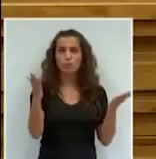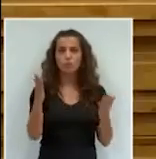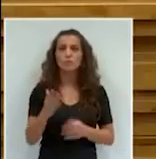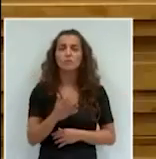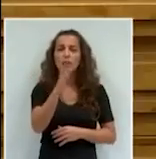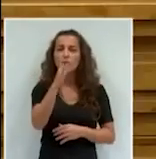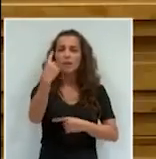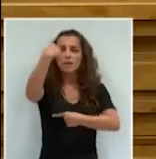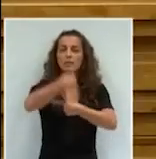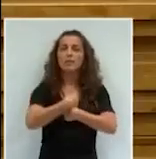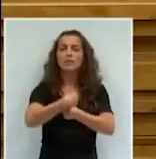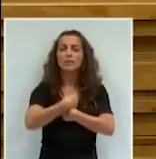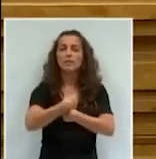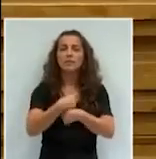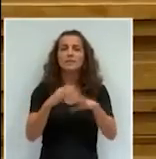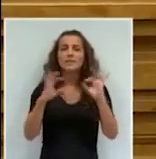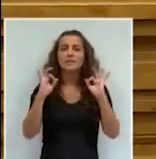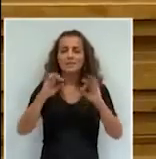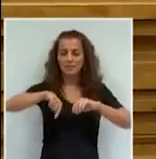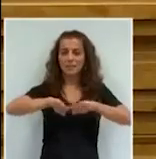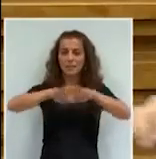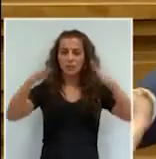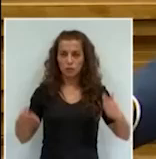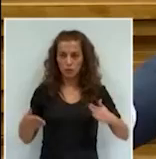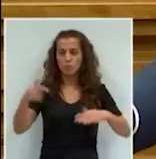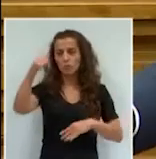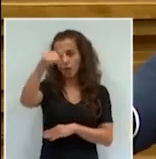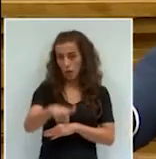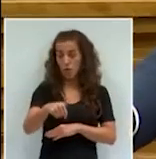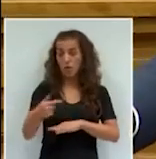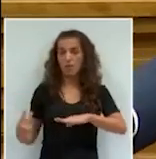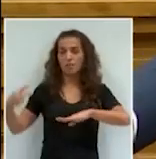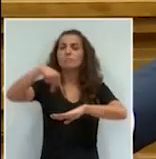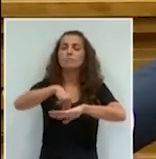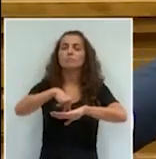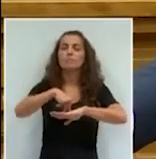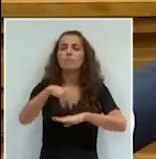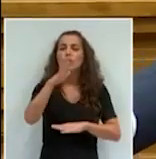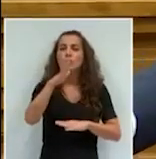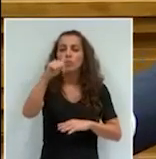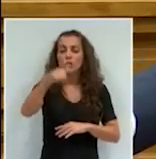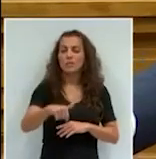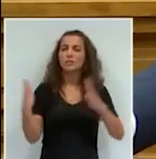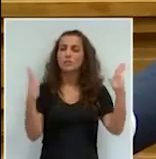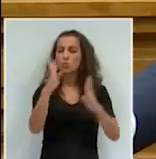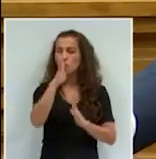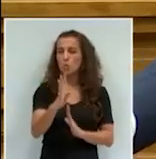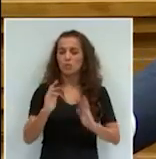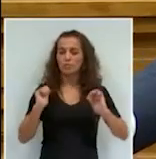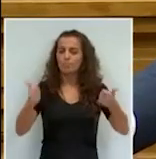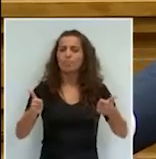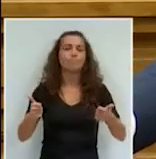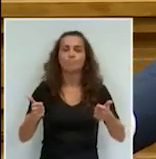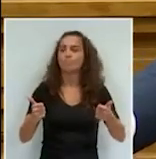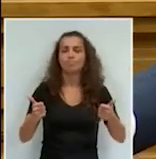explicar la hoja de ruta que seguirá para frenar el concierto económico Catalán que Sánchez ha pactado con los independentistas de